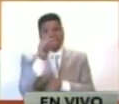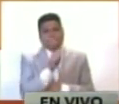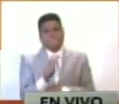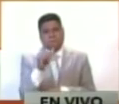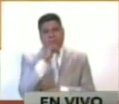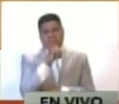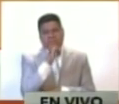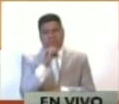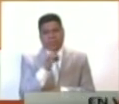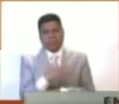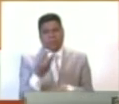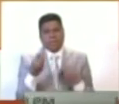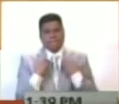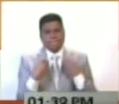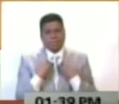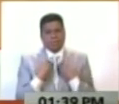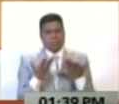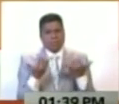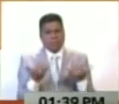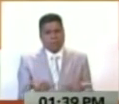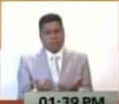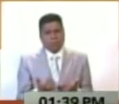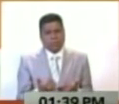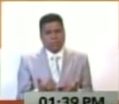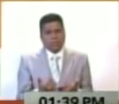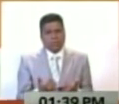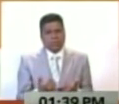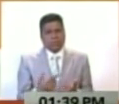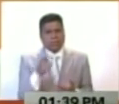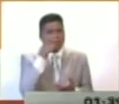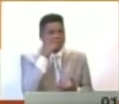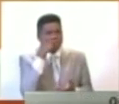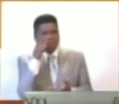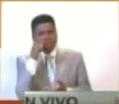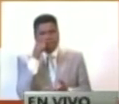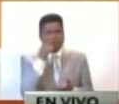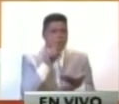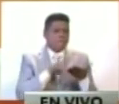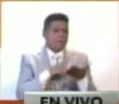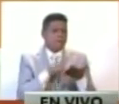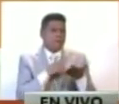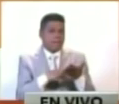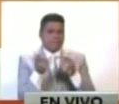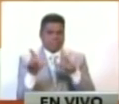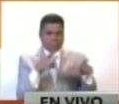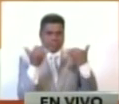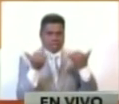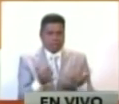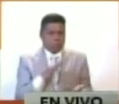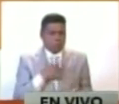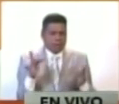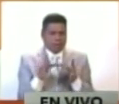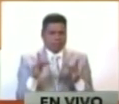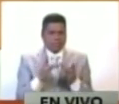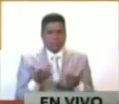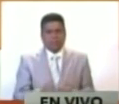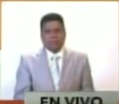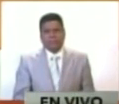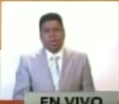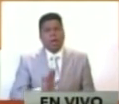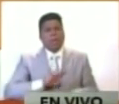pueden seguirnos en vivo. Yo quería retomar el tema del Mercosur que usted ha planteado, porque no entiendo por qué habla de